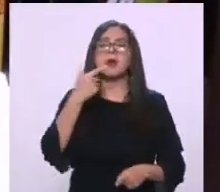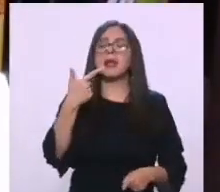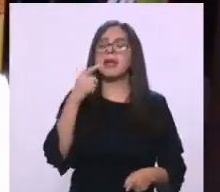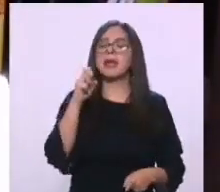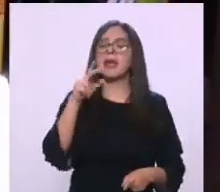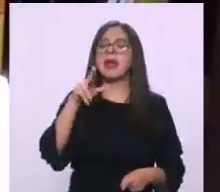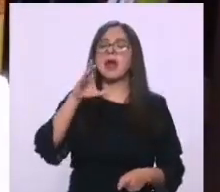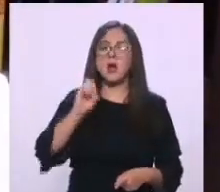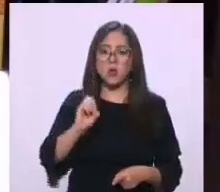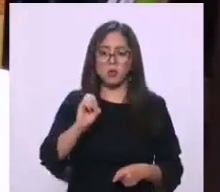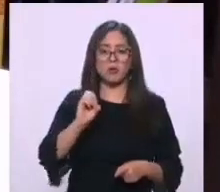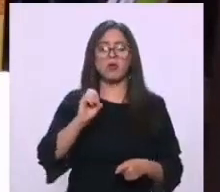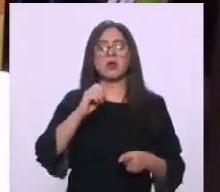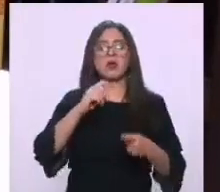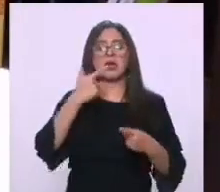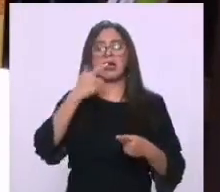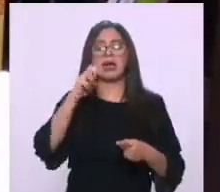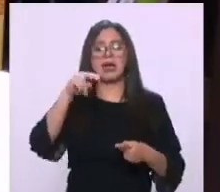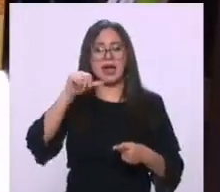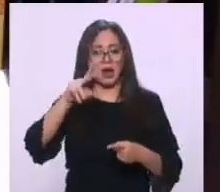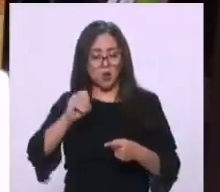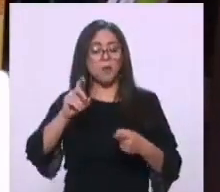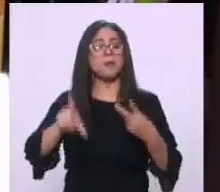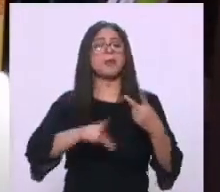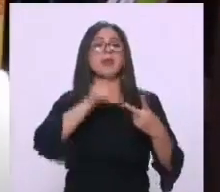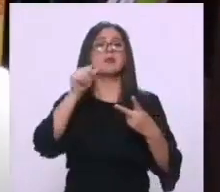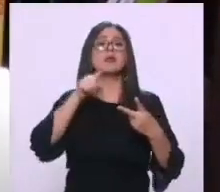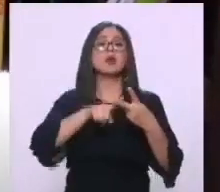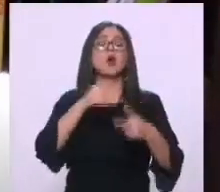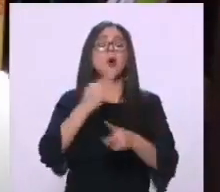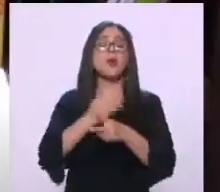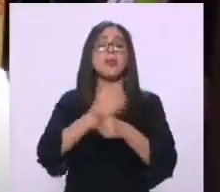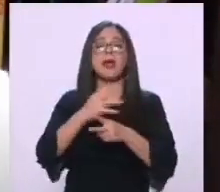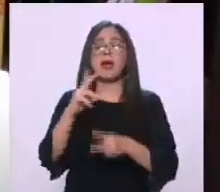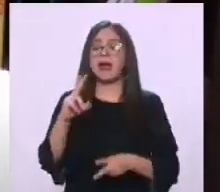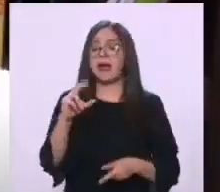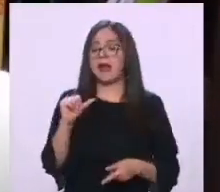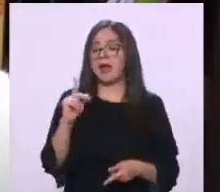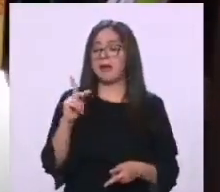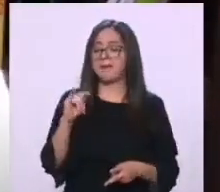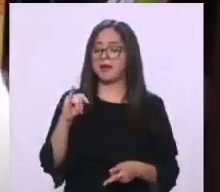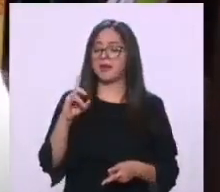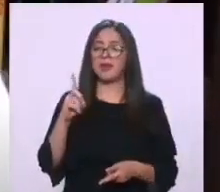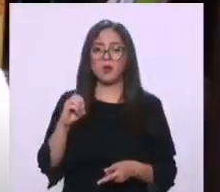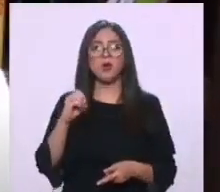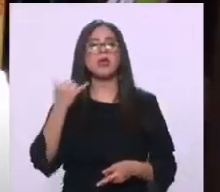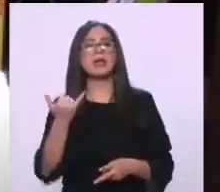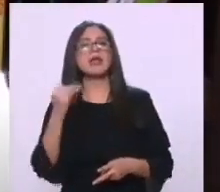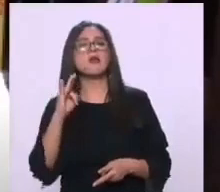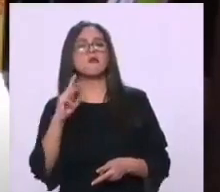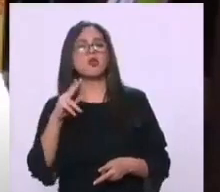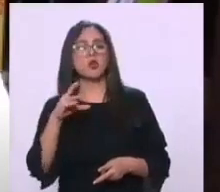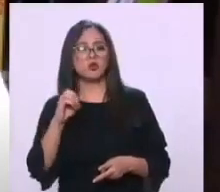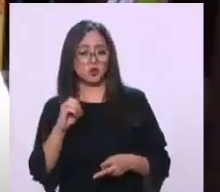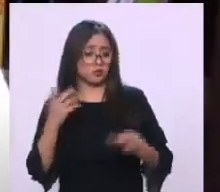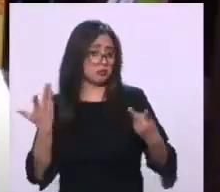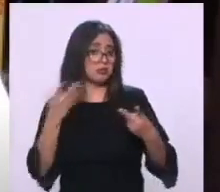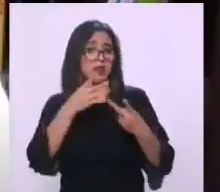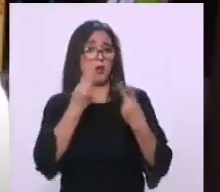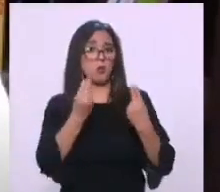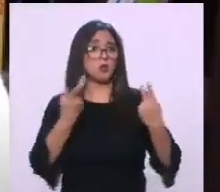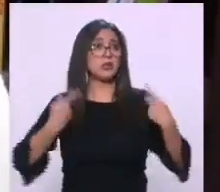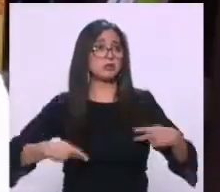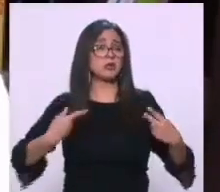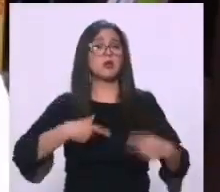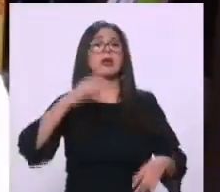ahora el reciente del operativo Rápido y Furioso, pero hay declaraciones de testigos y hay declaraciones de exfuncionarios de Estados Unidos en